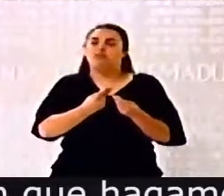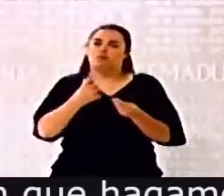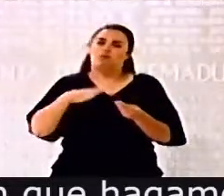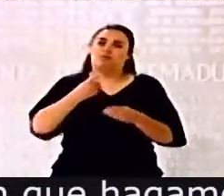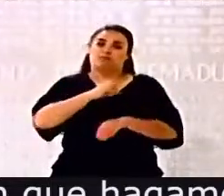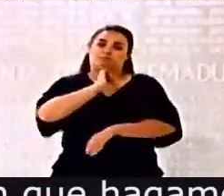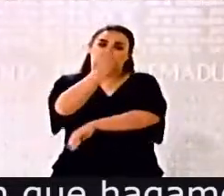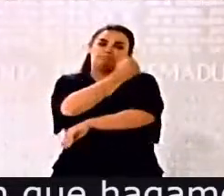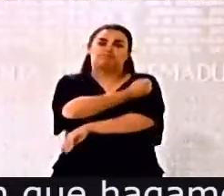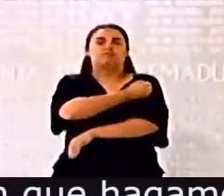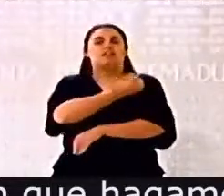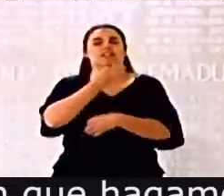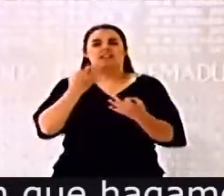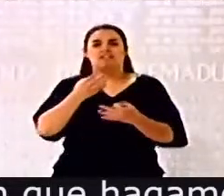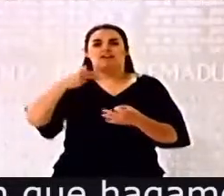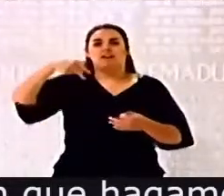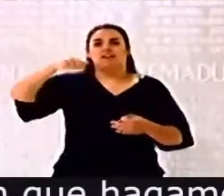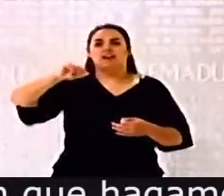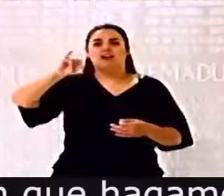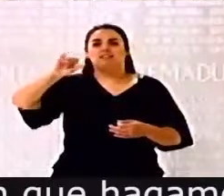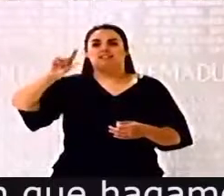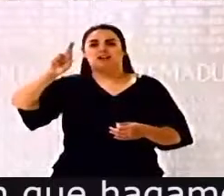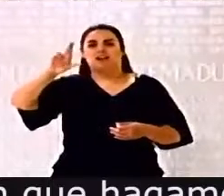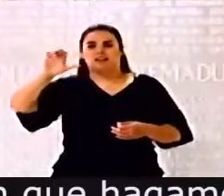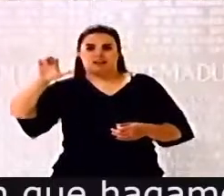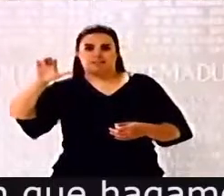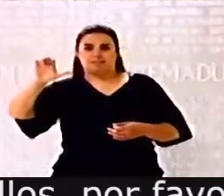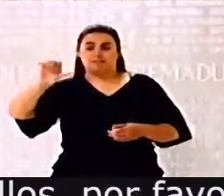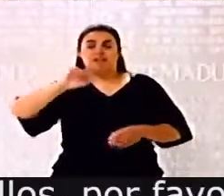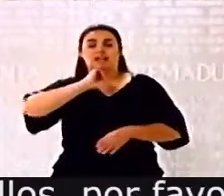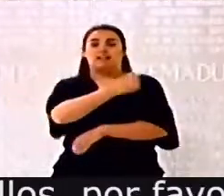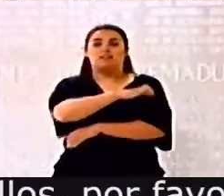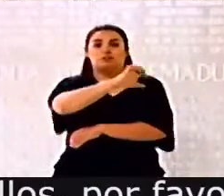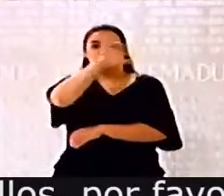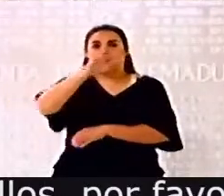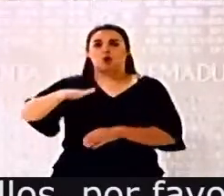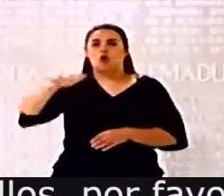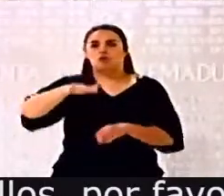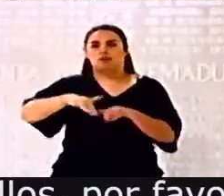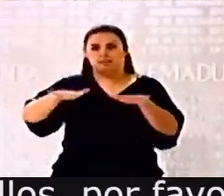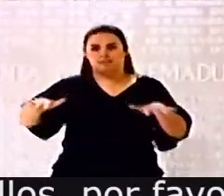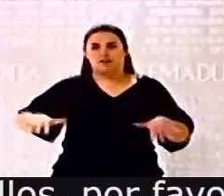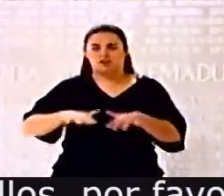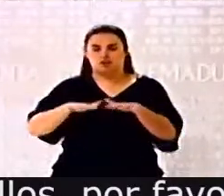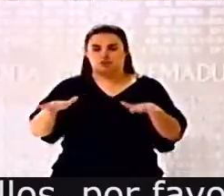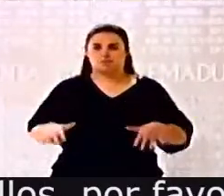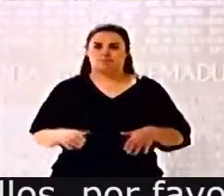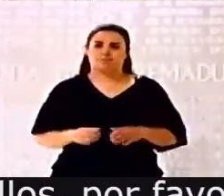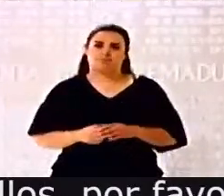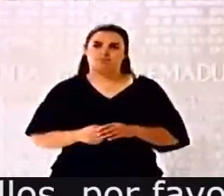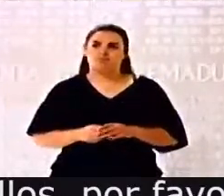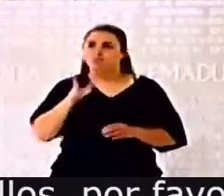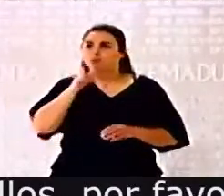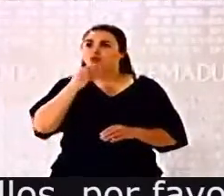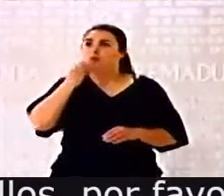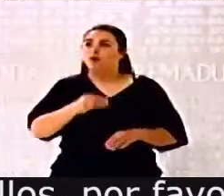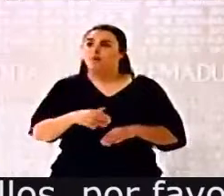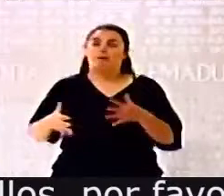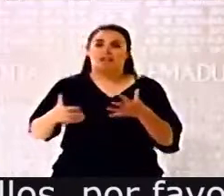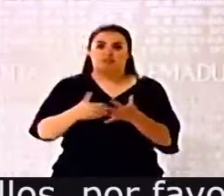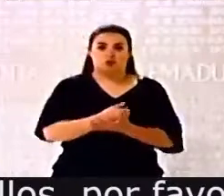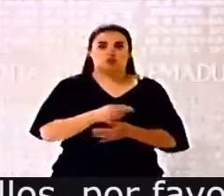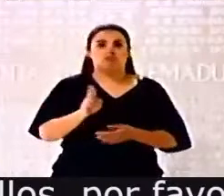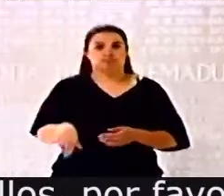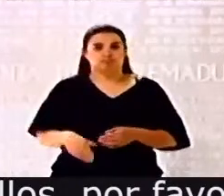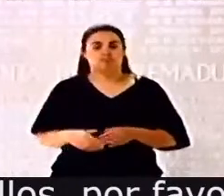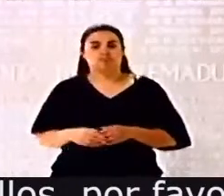las inscriban en el registro NAIADE, en el Registro Europeo de Zonas de Baño. Porque eso es bueno para todos.